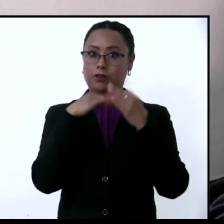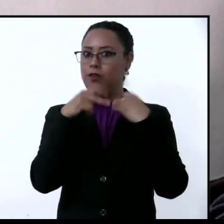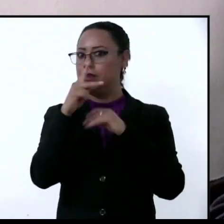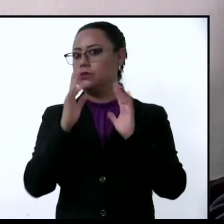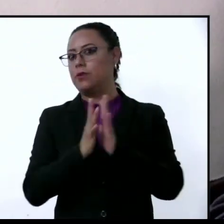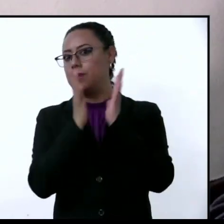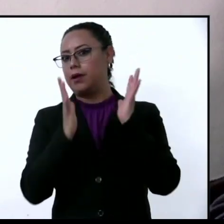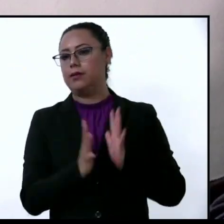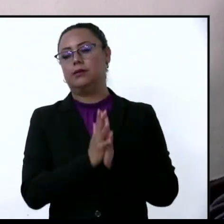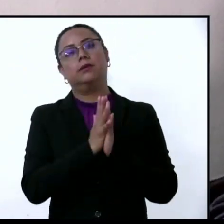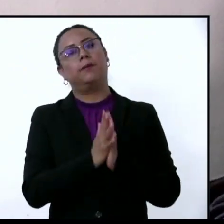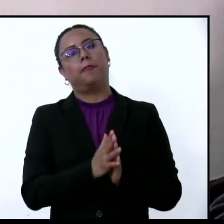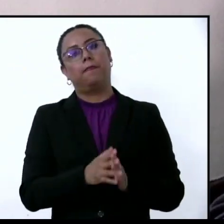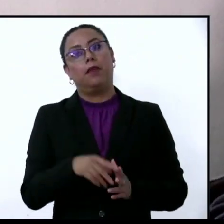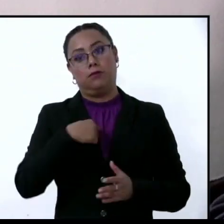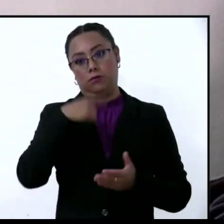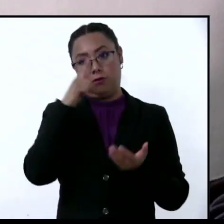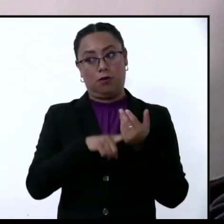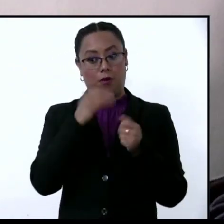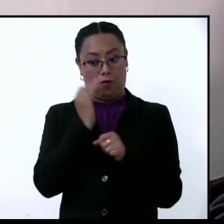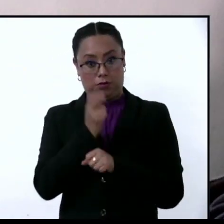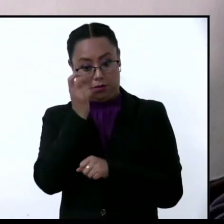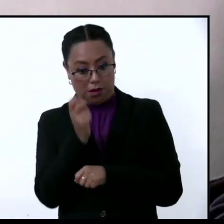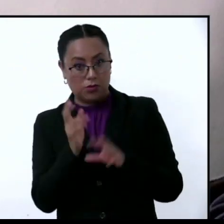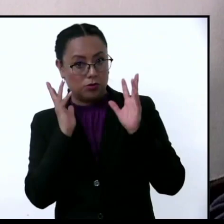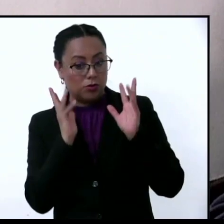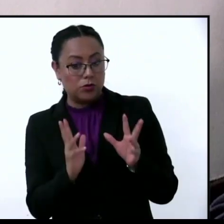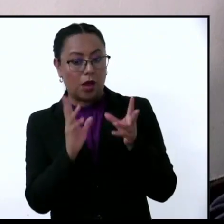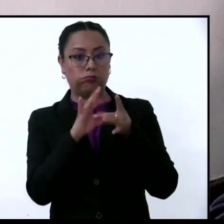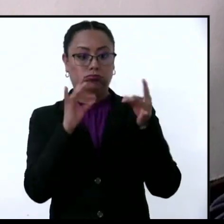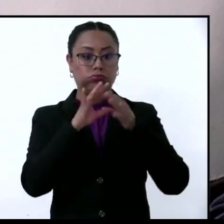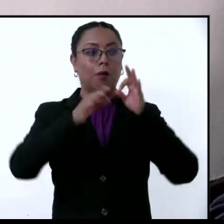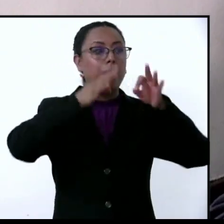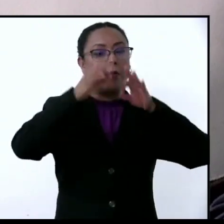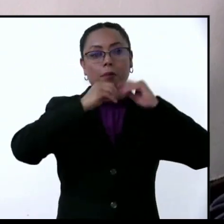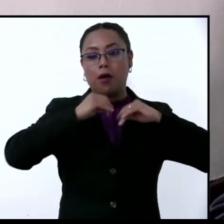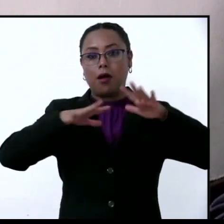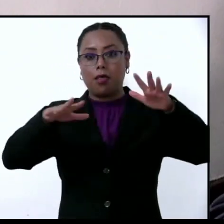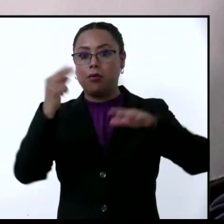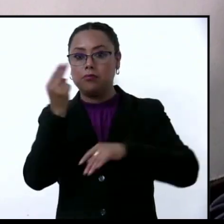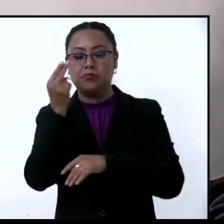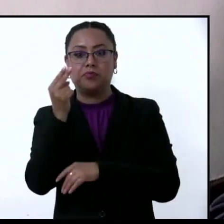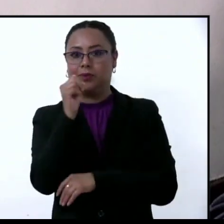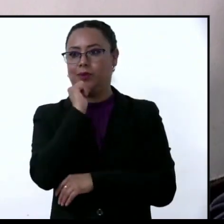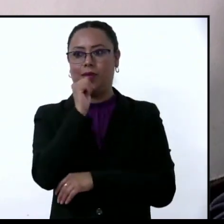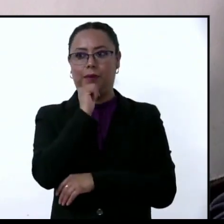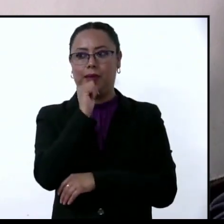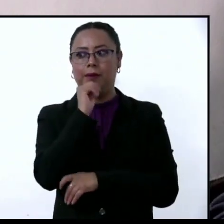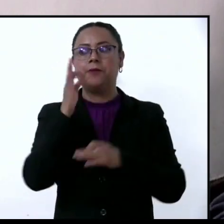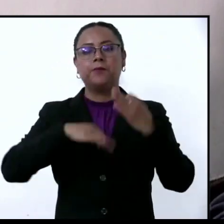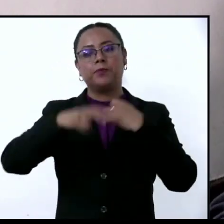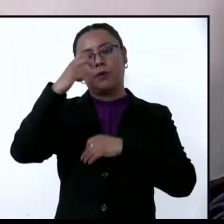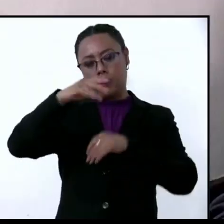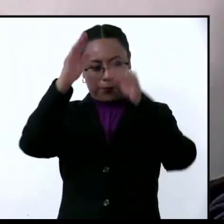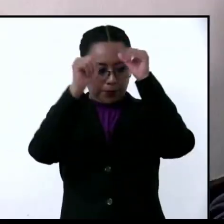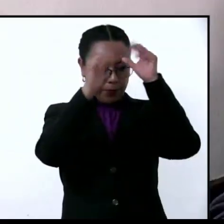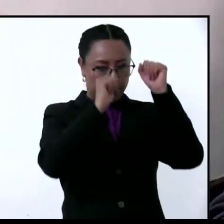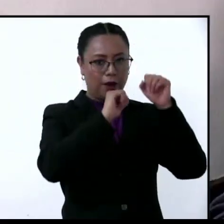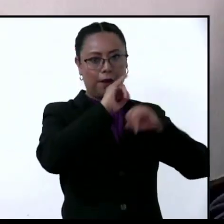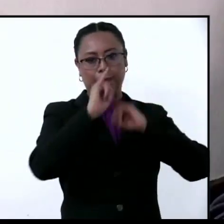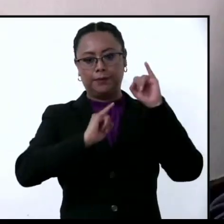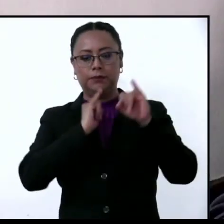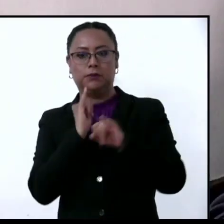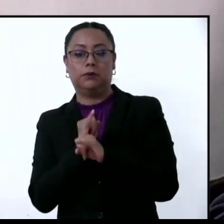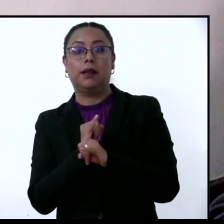que creo que no se le ha dado la difusión necesaria, ¿no? Estos convenios internacionales que